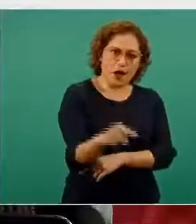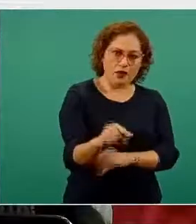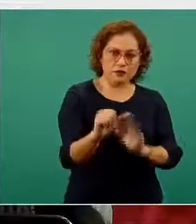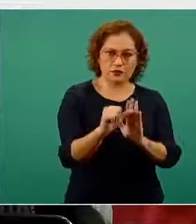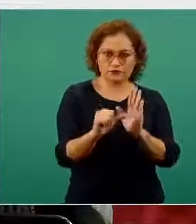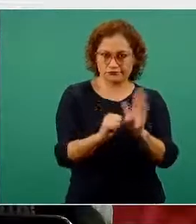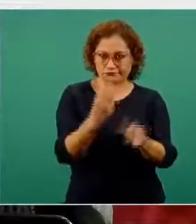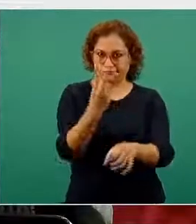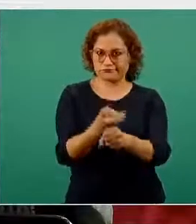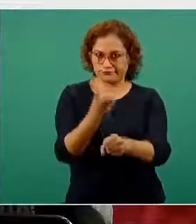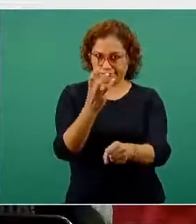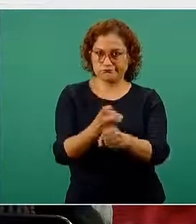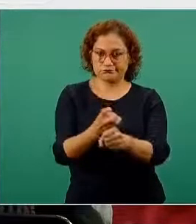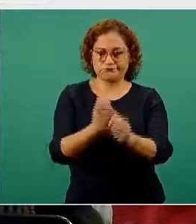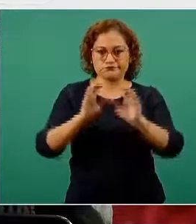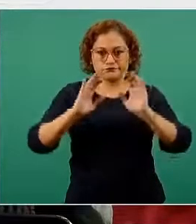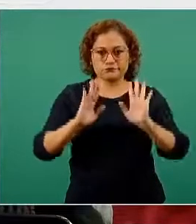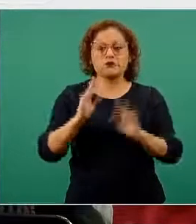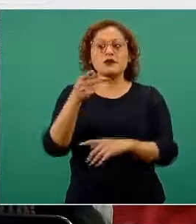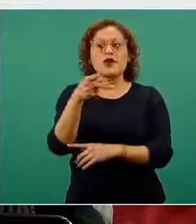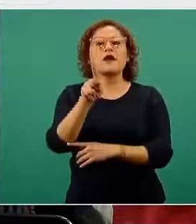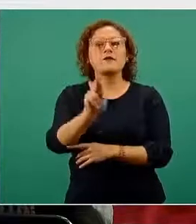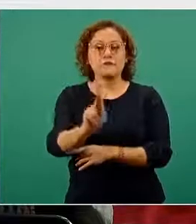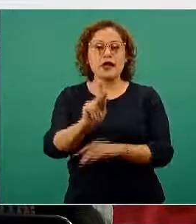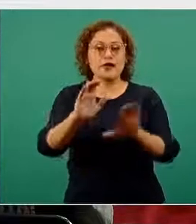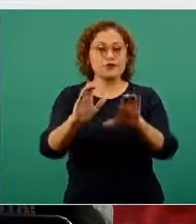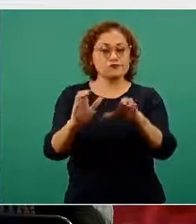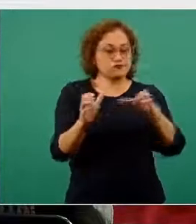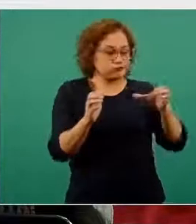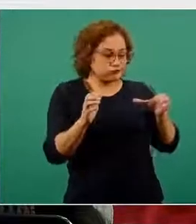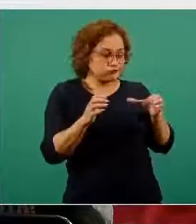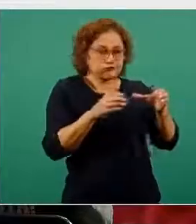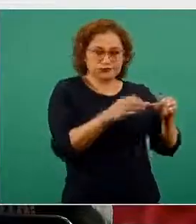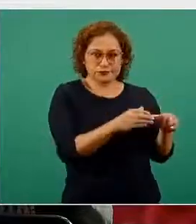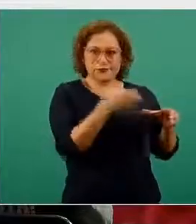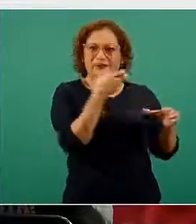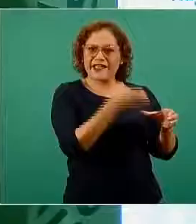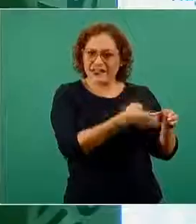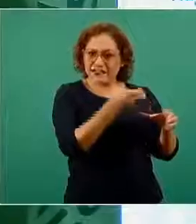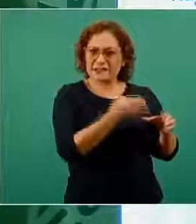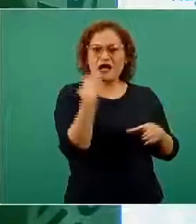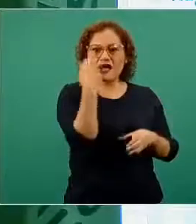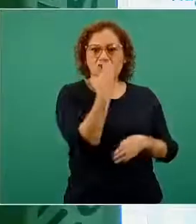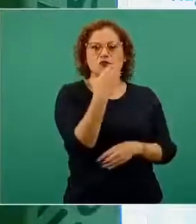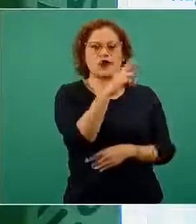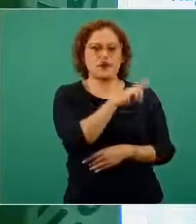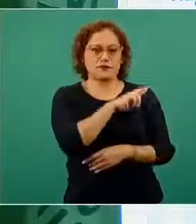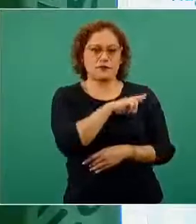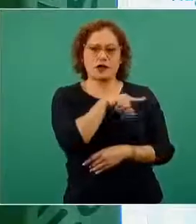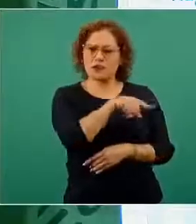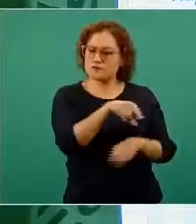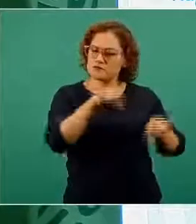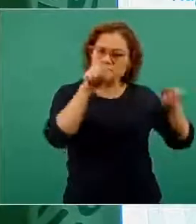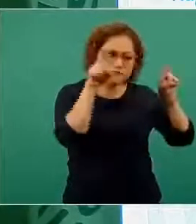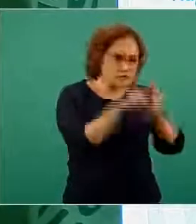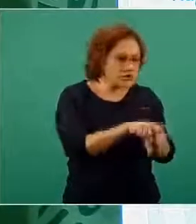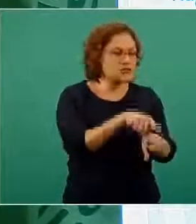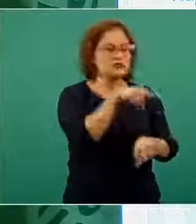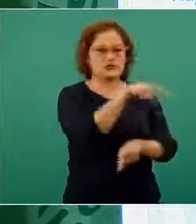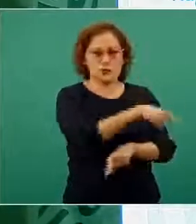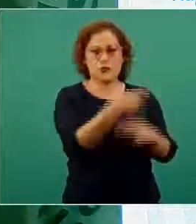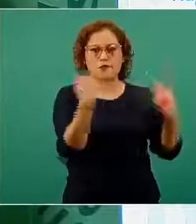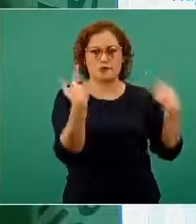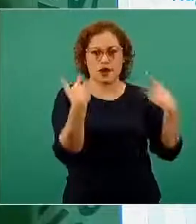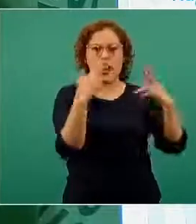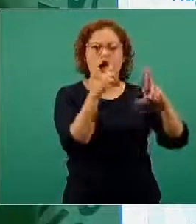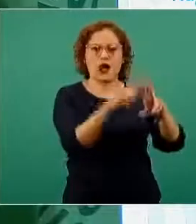Pero también hay un segmento privado y también va a ser vacunado de tal suerte que pueda activarse, iniciarse